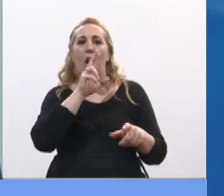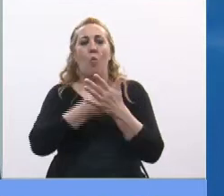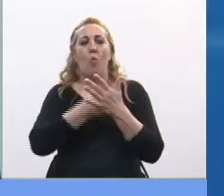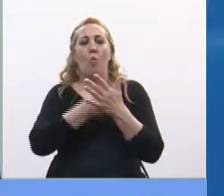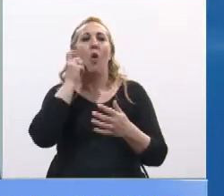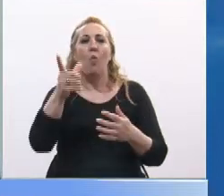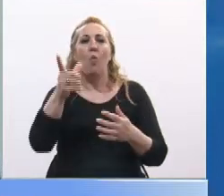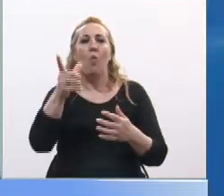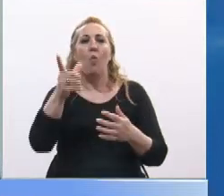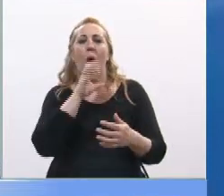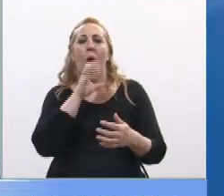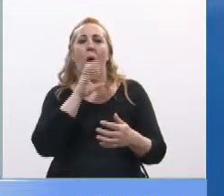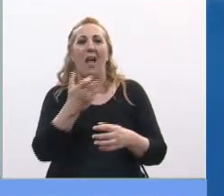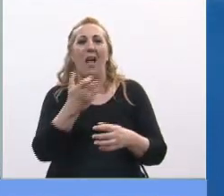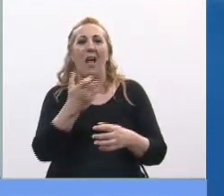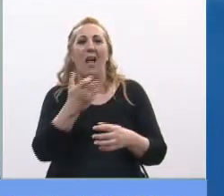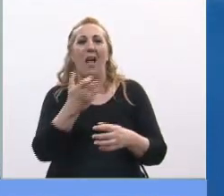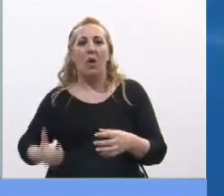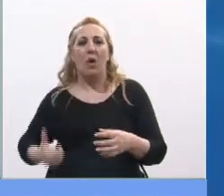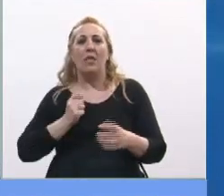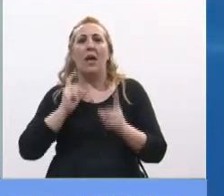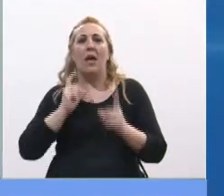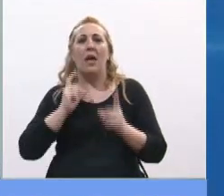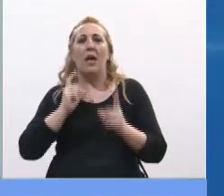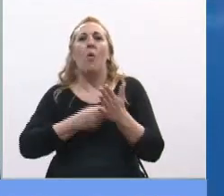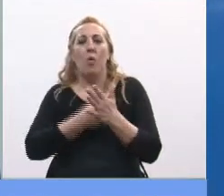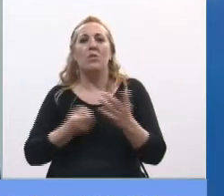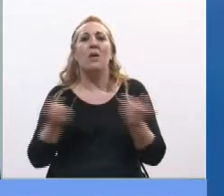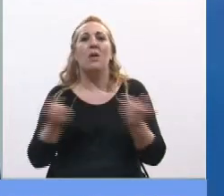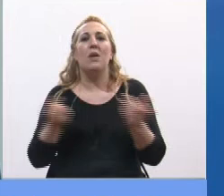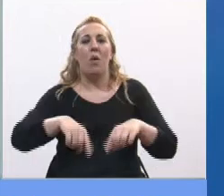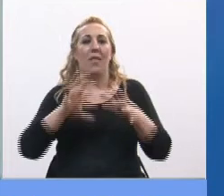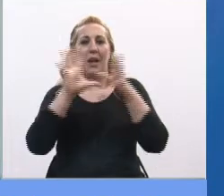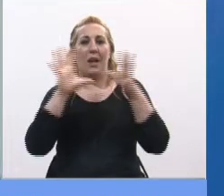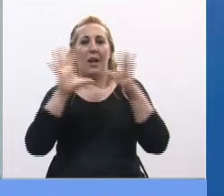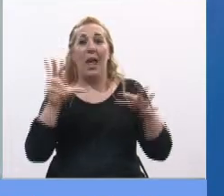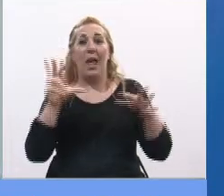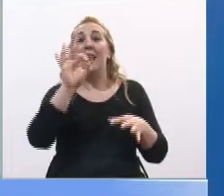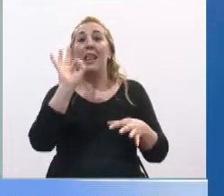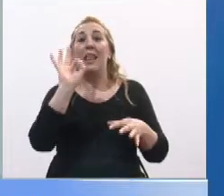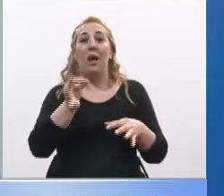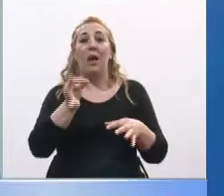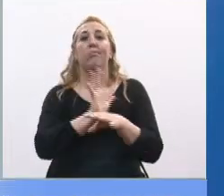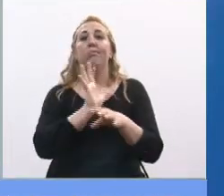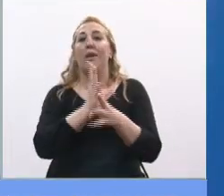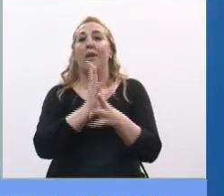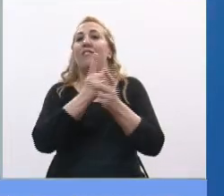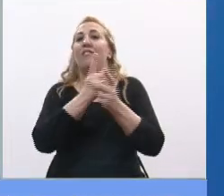no solo resistiendo a la dictadura, sino luchando para volver a tener democracia. El 30 de octubre significó el fin de un